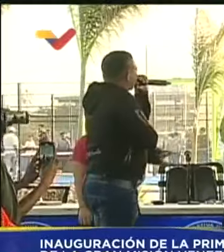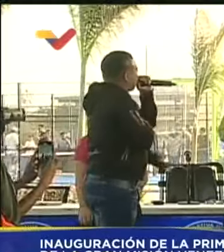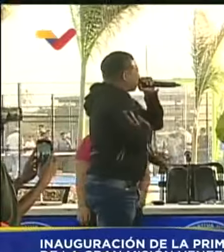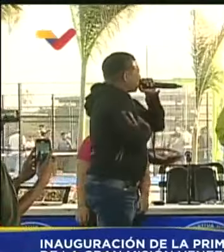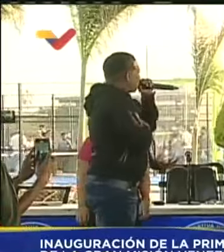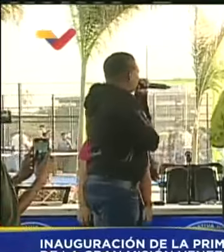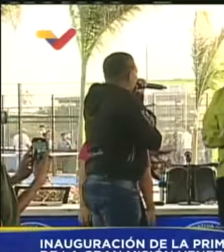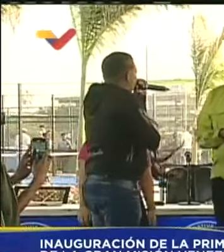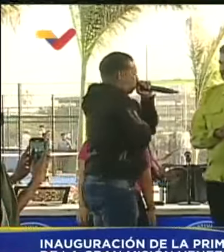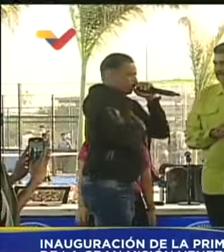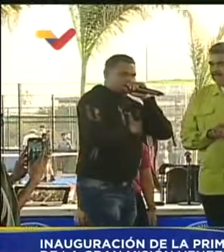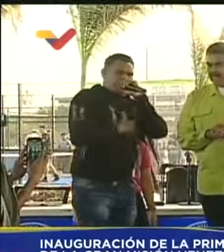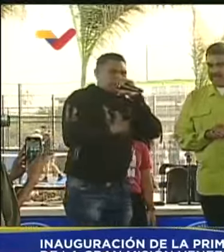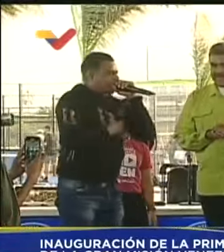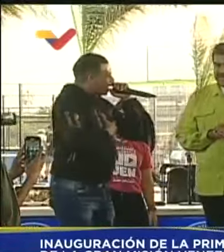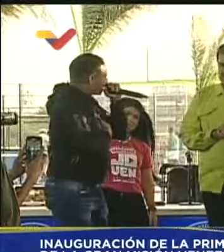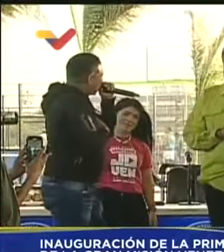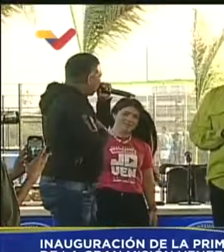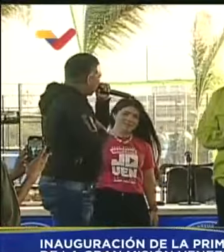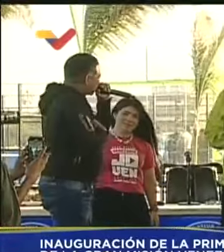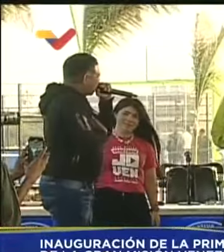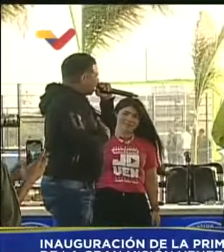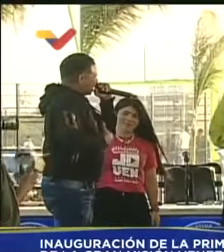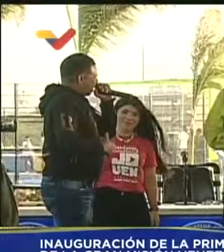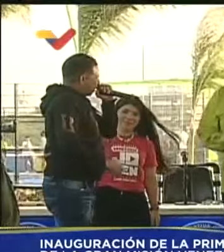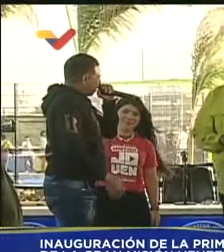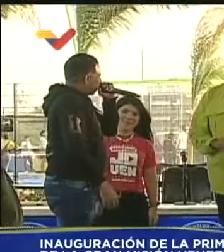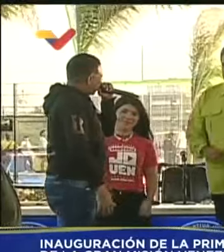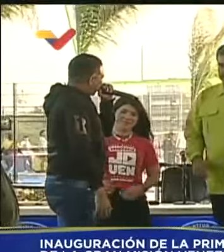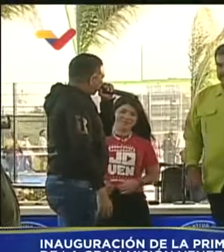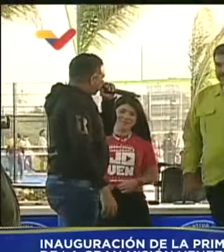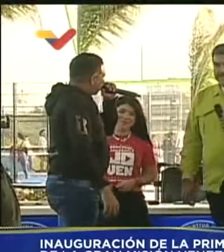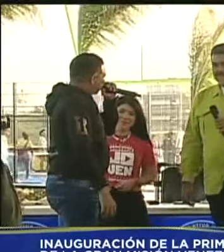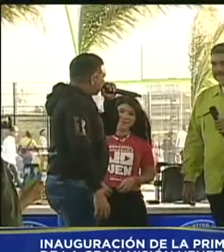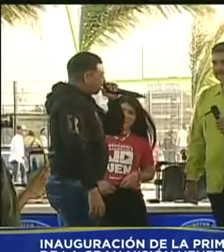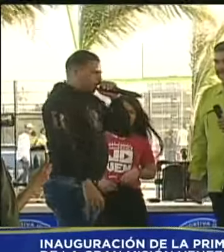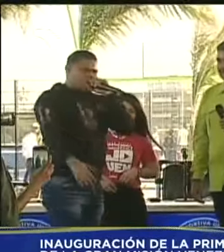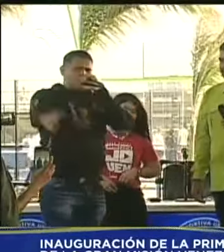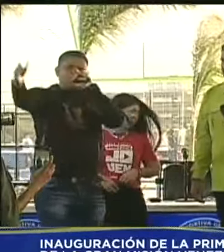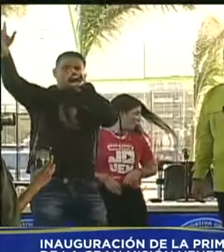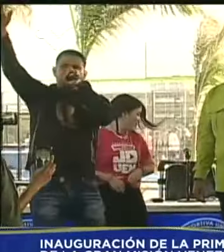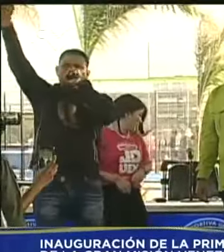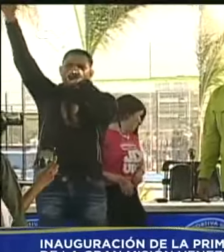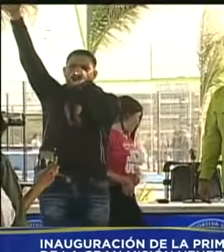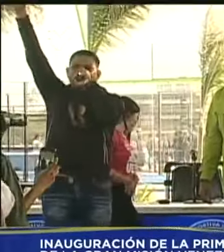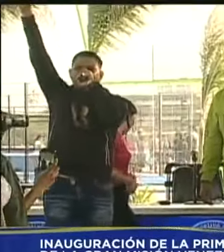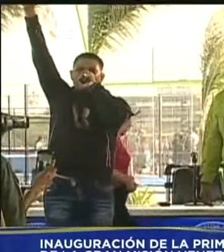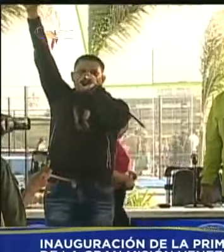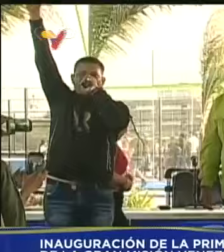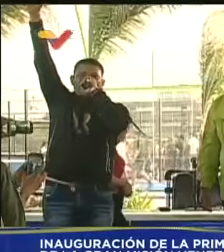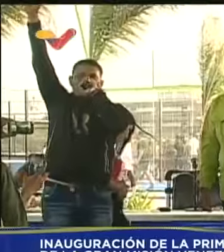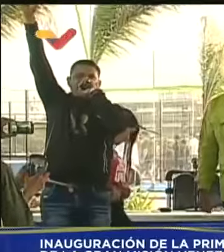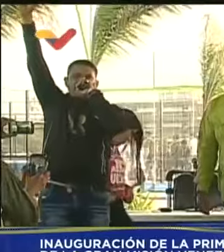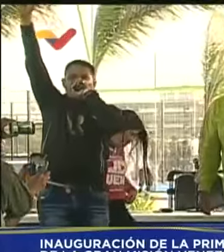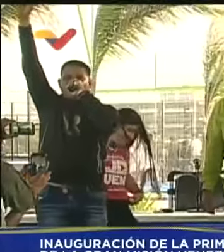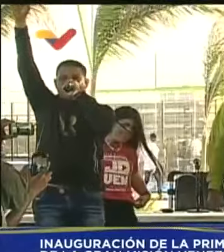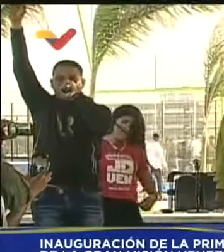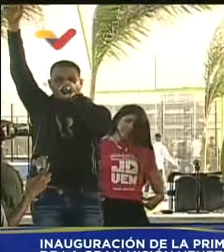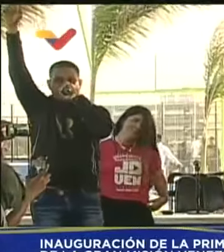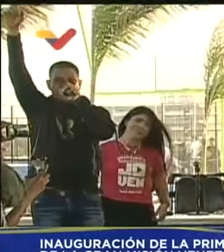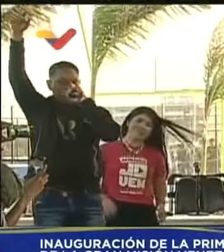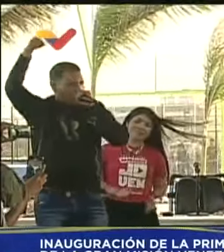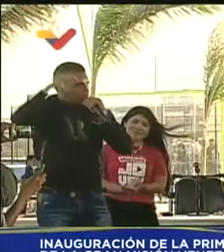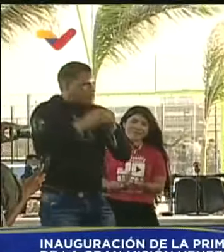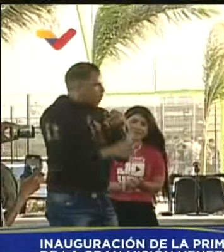que nos nazca del corazón, a propósito de las 70 obras de nuestro comandante Hugo Chávez. Que le damos un fuerte aplauso, presidente de Chávez, que se escucha ahí arriba al